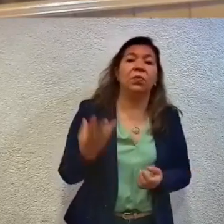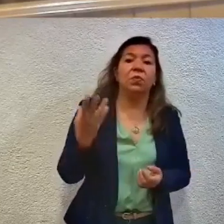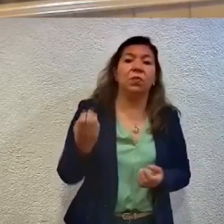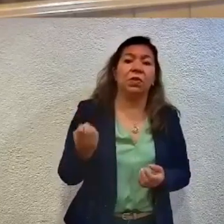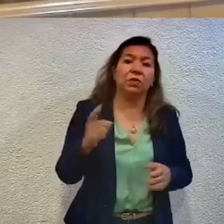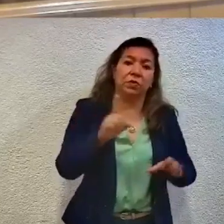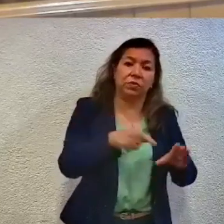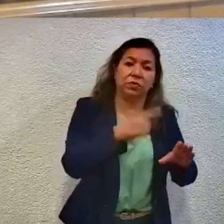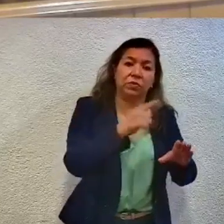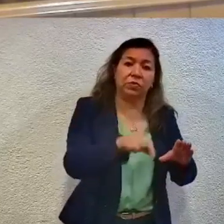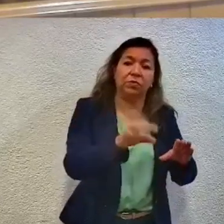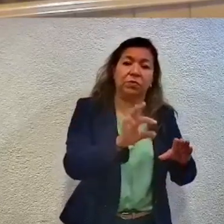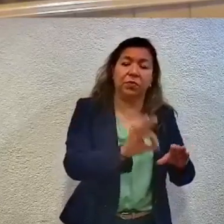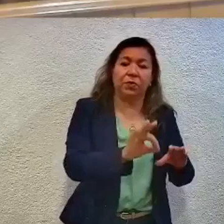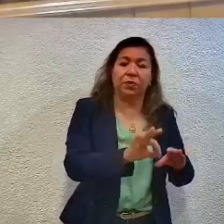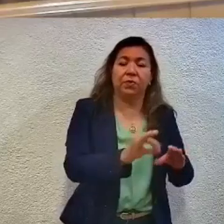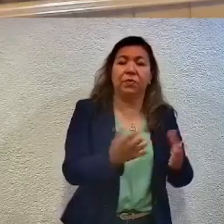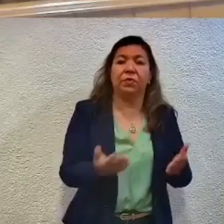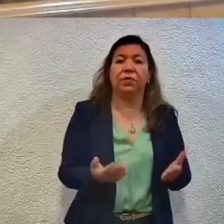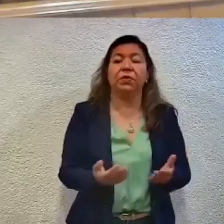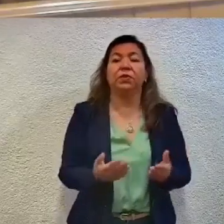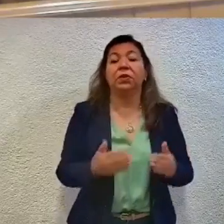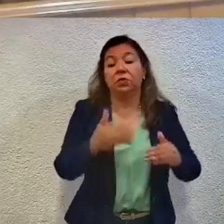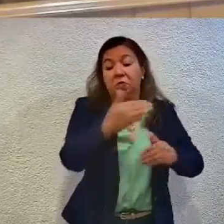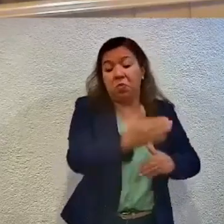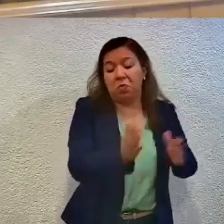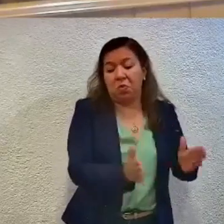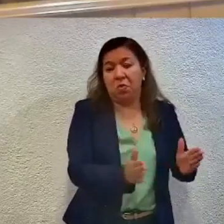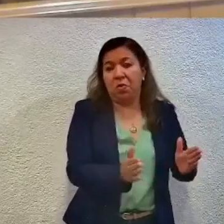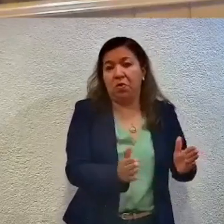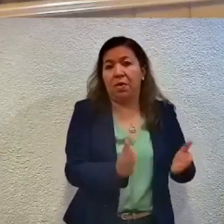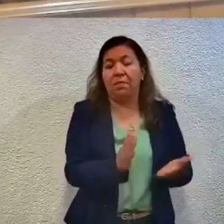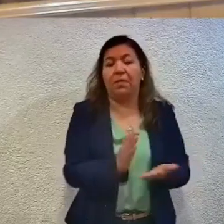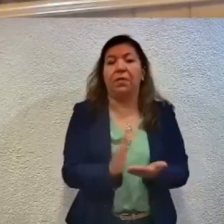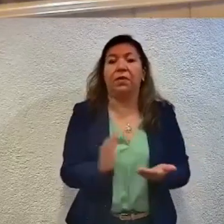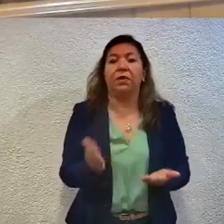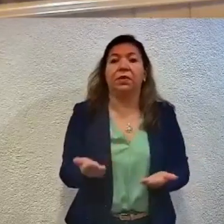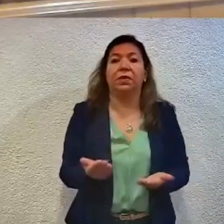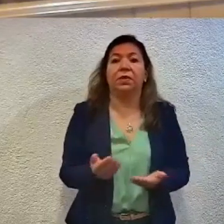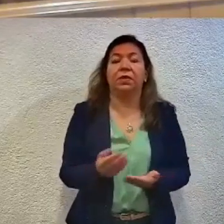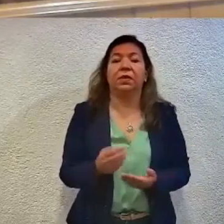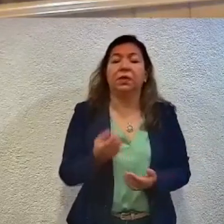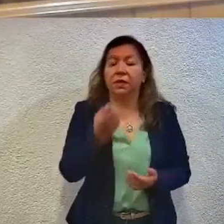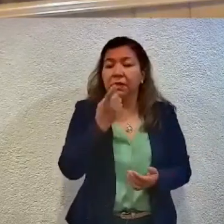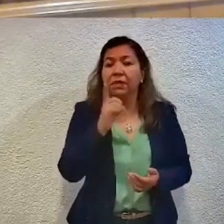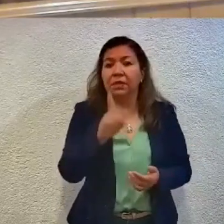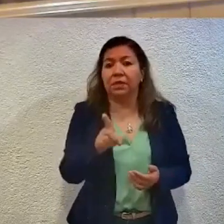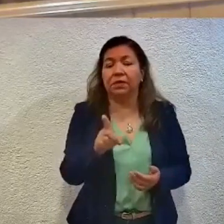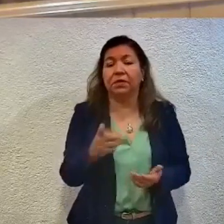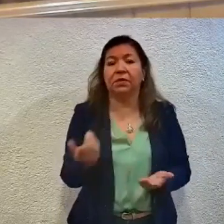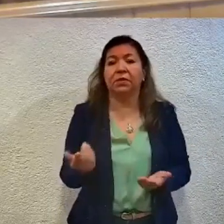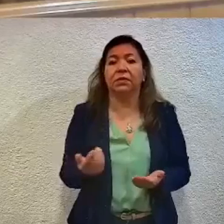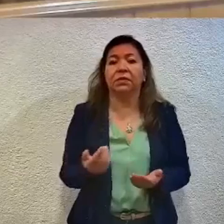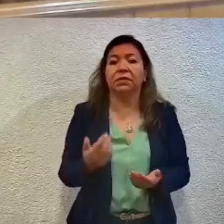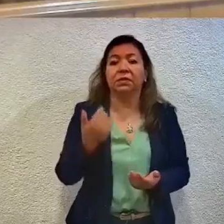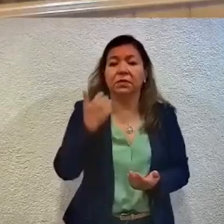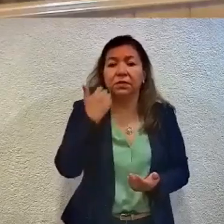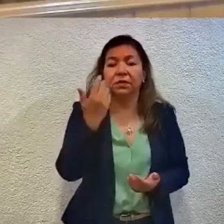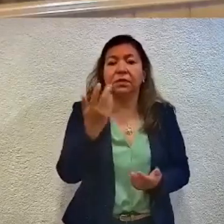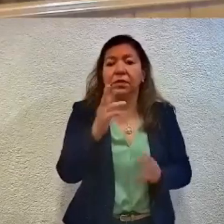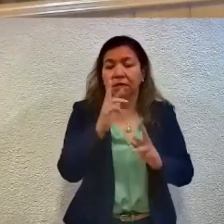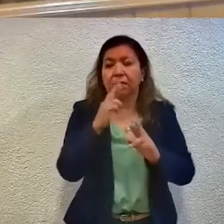tipo de recuento, dedujo que se refería a un recuento parcial y en relación a este fincó la motivación